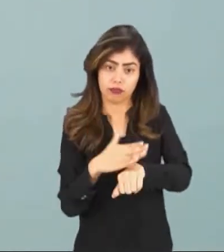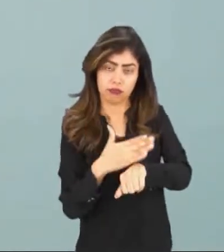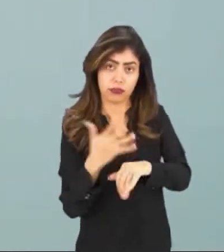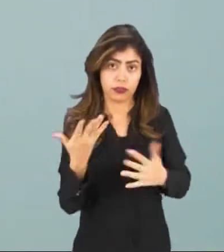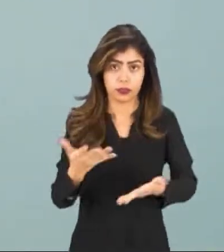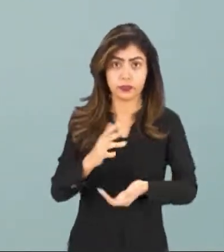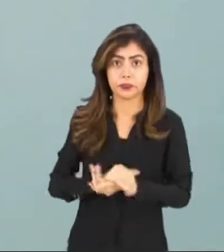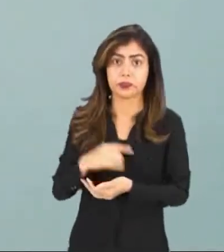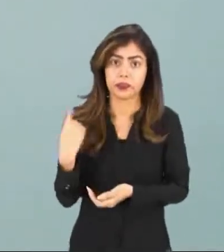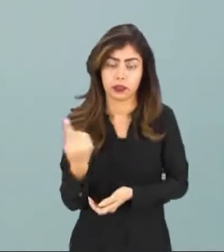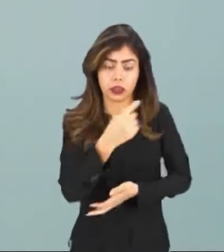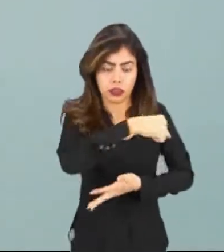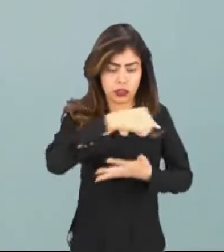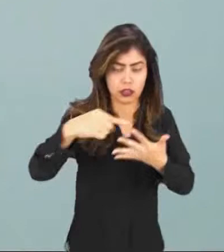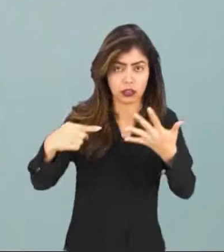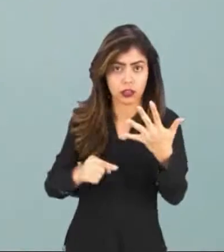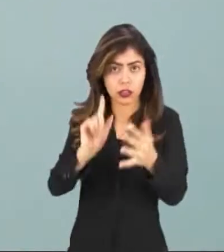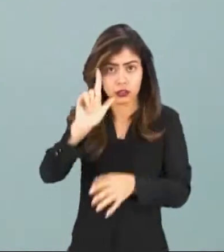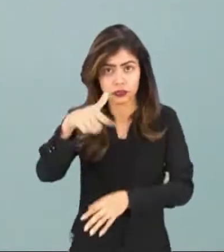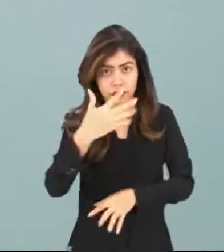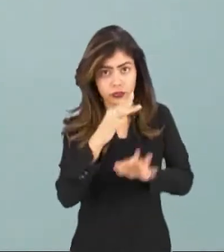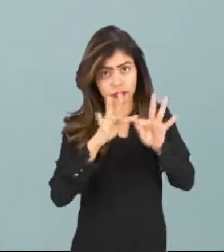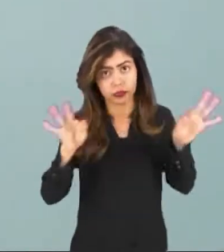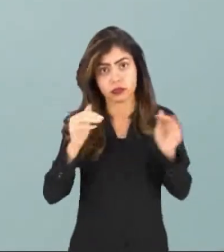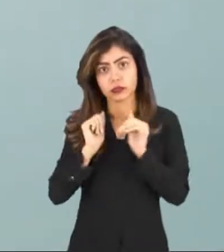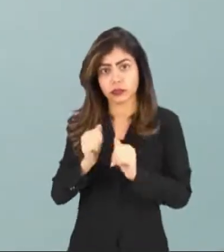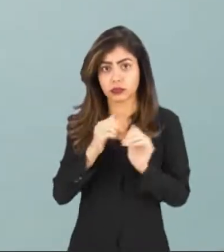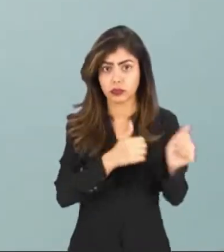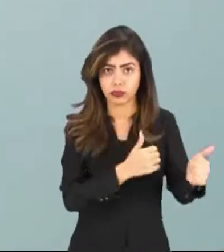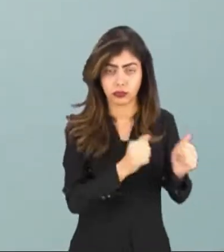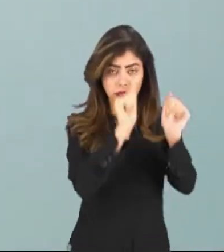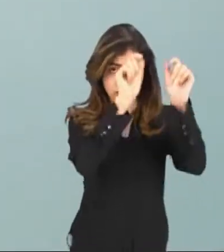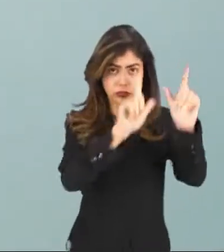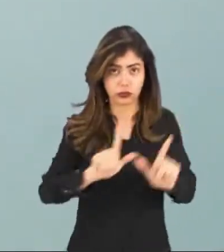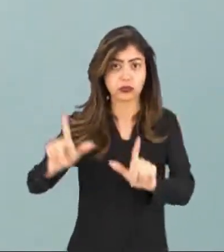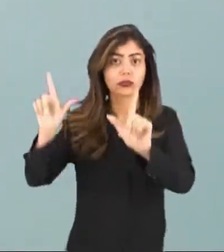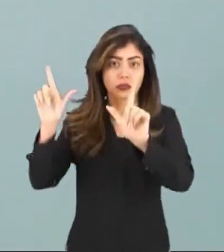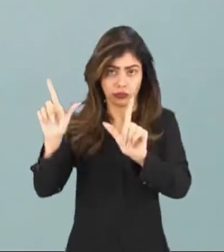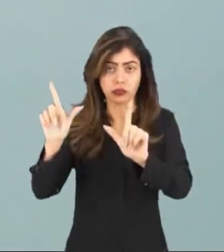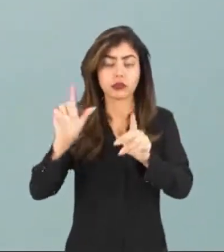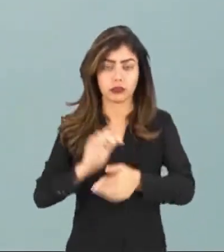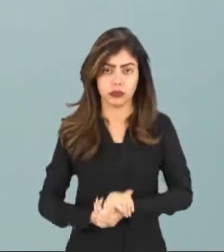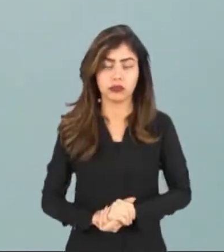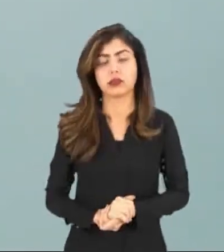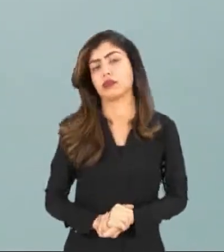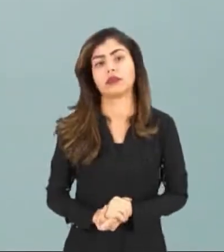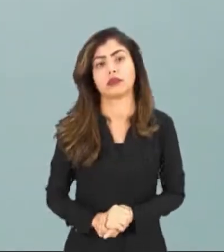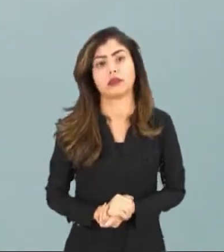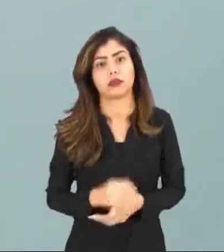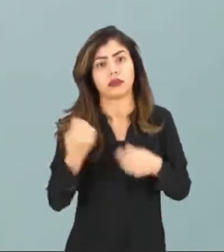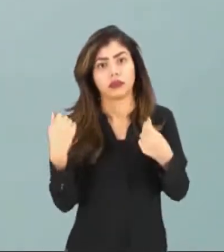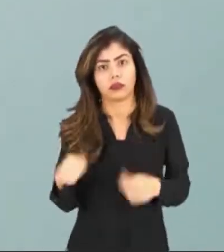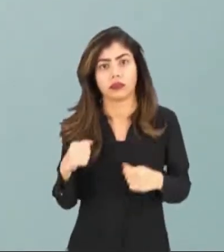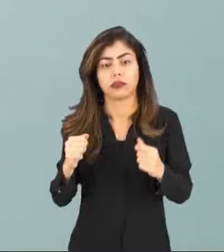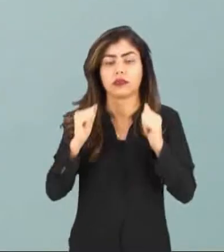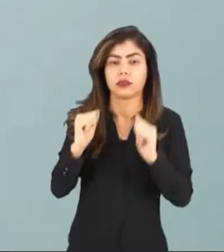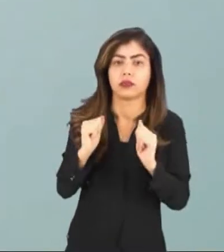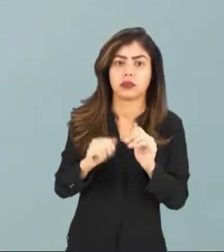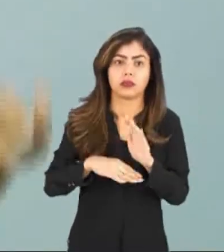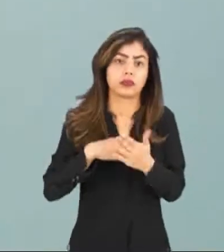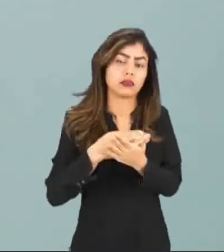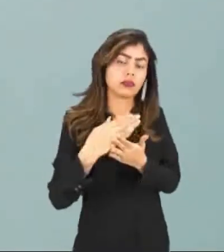planos tenemos varias otras frases como las puede acompañarnos light ya que se ven para facer es